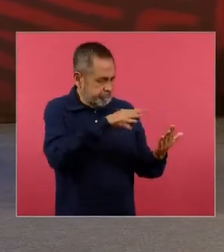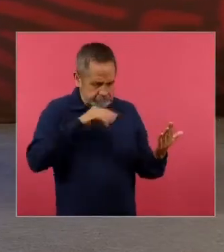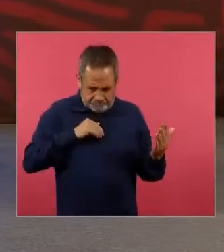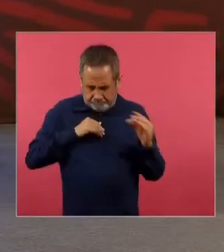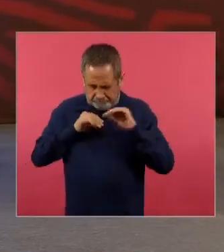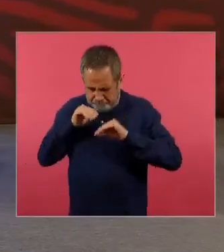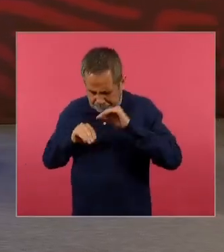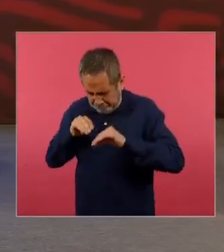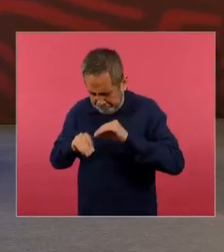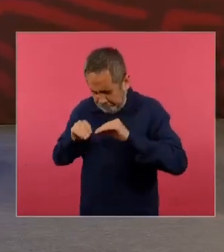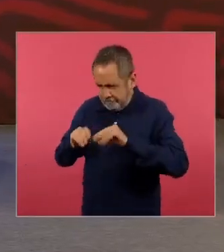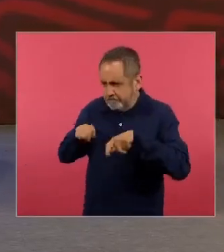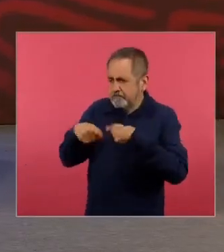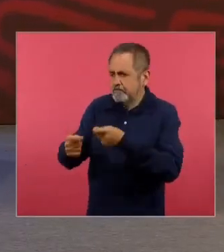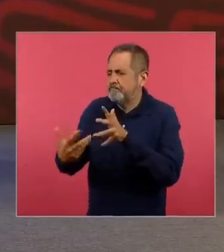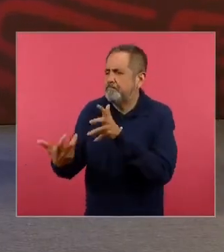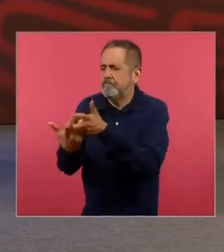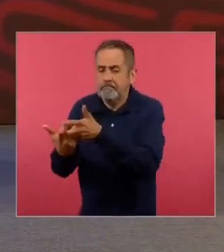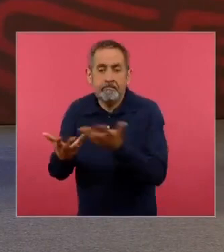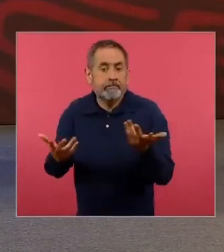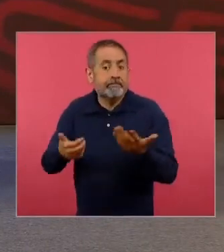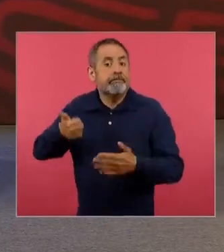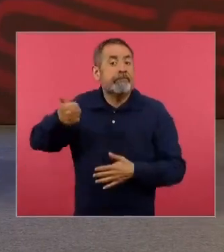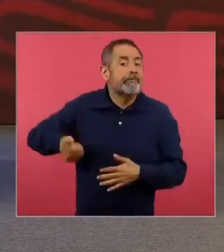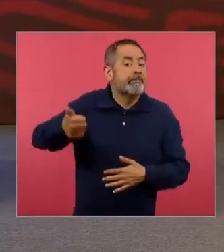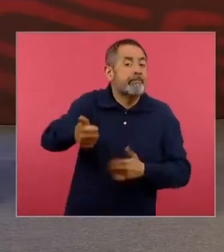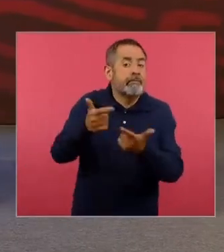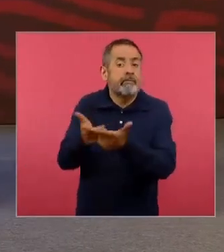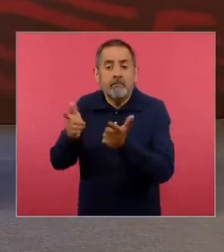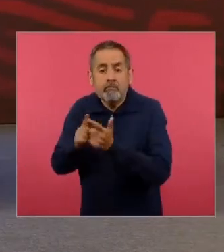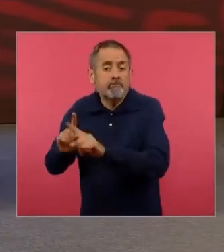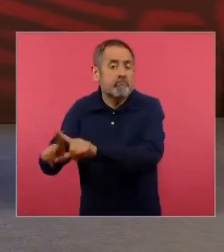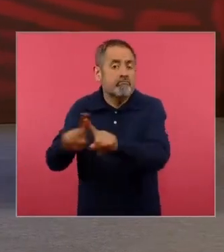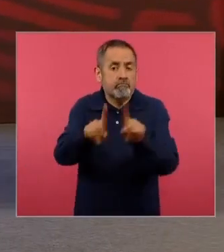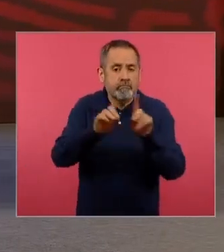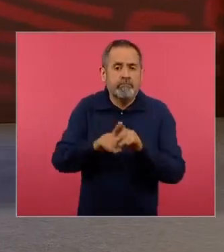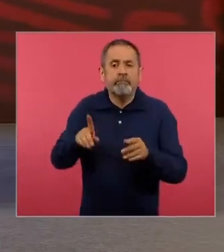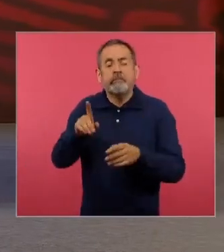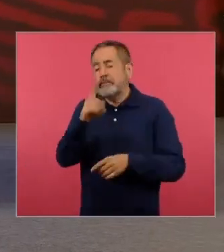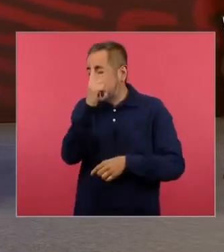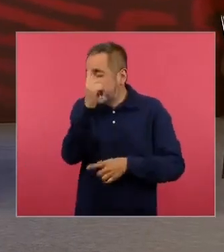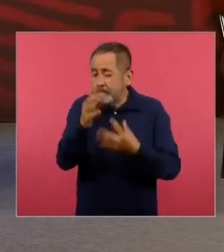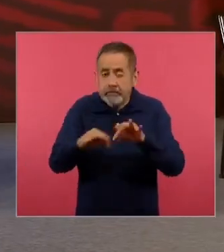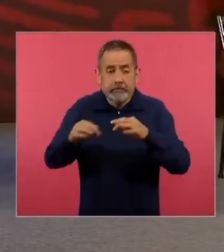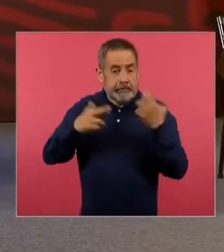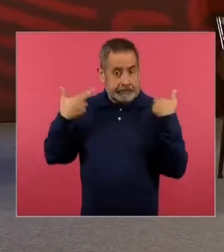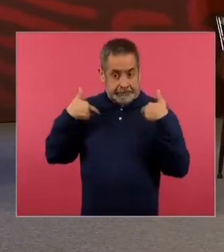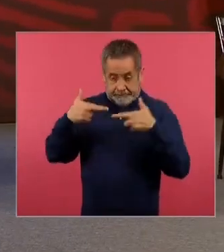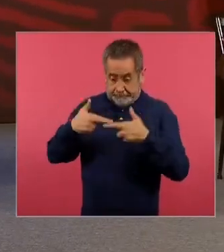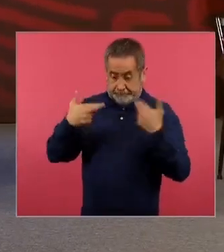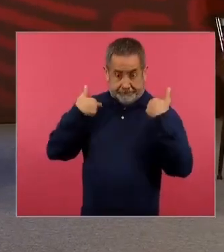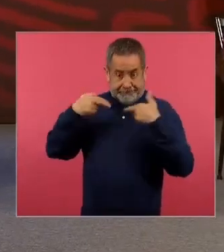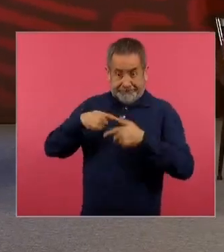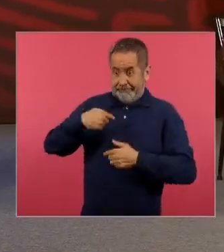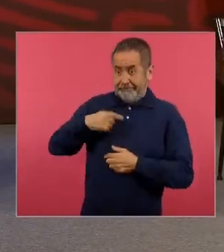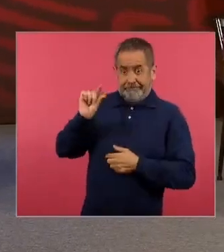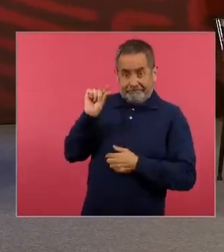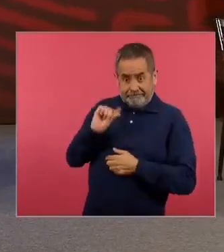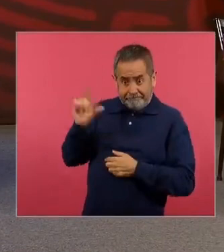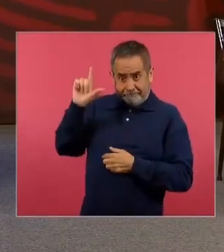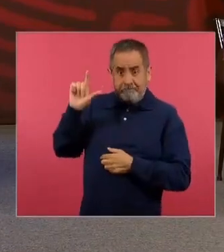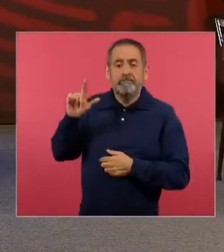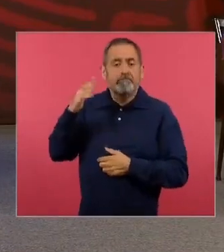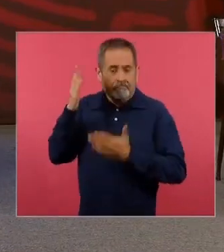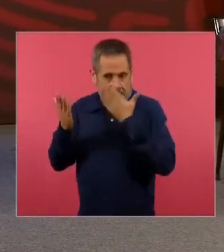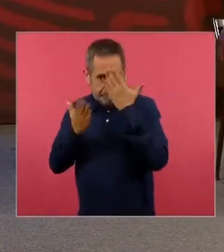diferentes, por lo tanto, el maestro, con su formación profesional, aquí queremos poner mucho énfasis en eso, los